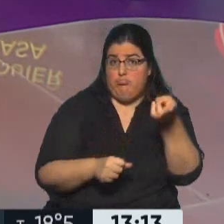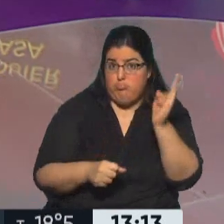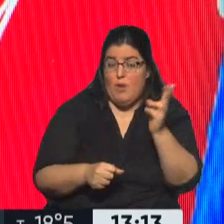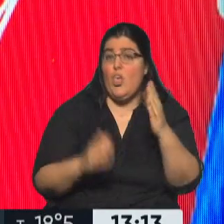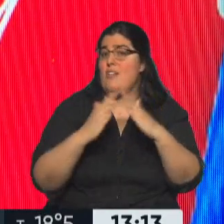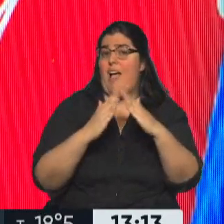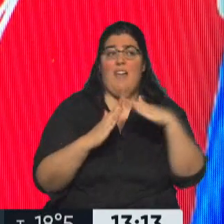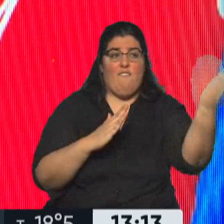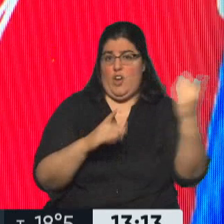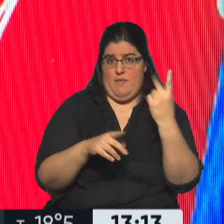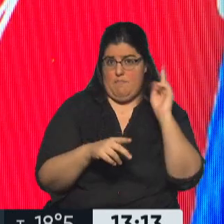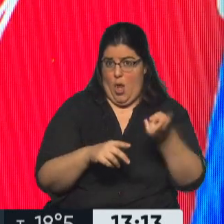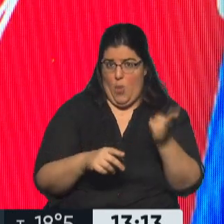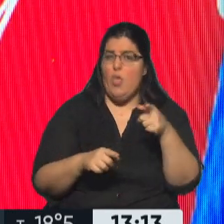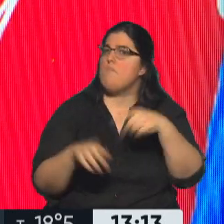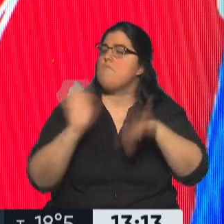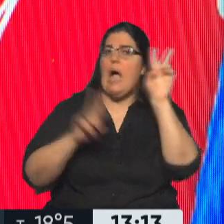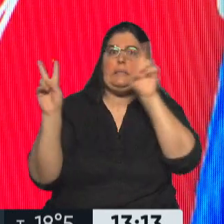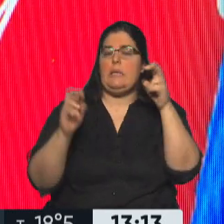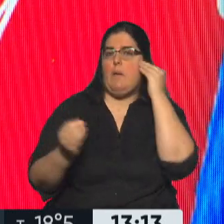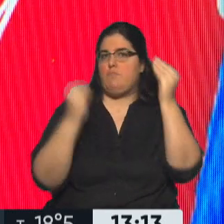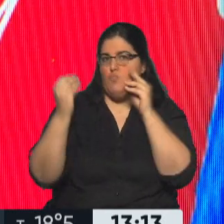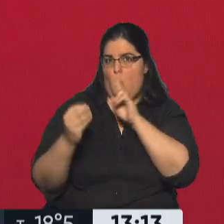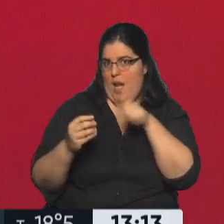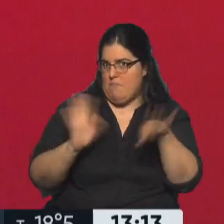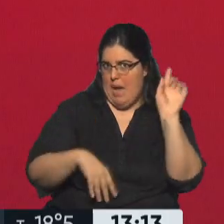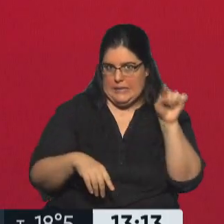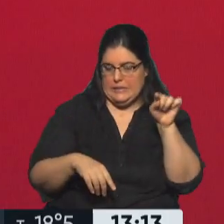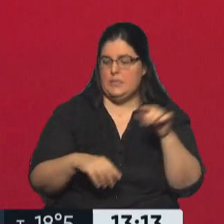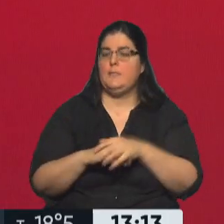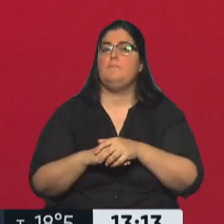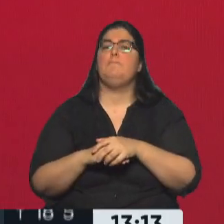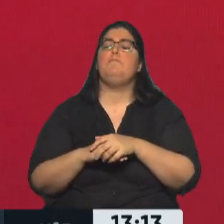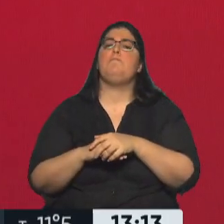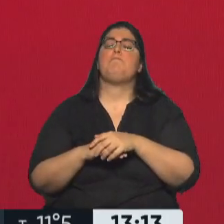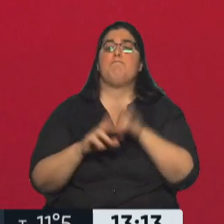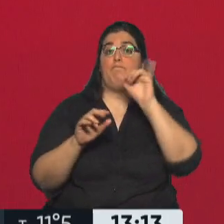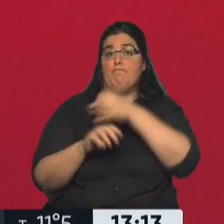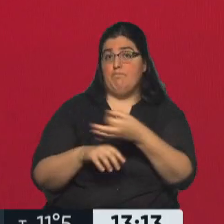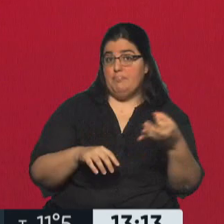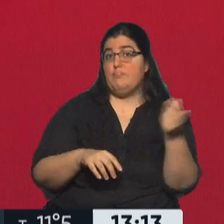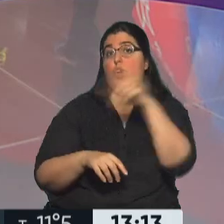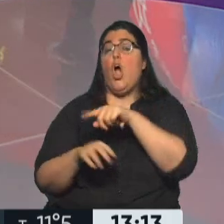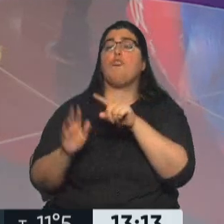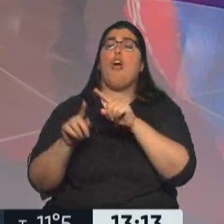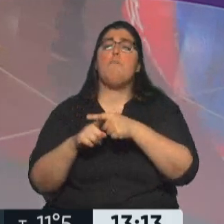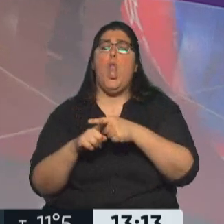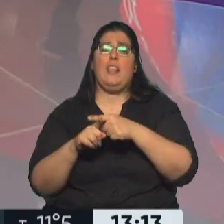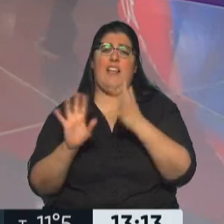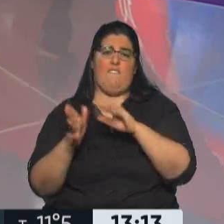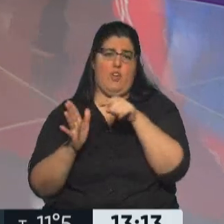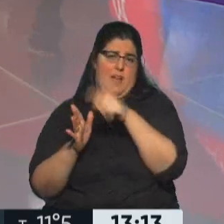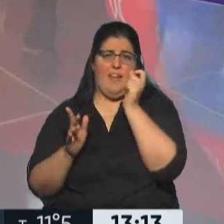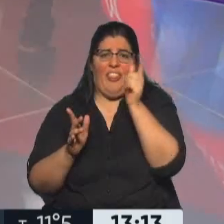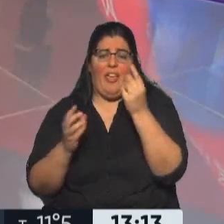de sus hogares, que fue uno de los temas que más preocupa a las mujeres. Efectivamente, otra de las políticas que implementaron los talibán